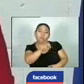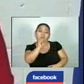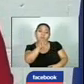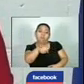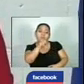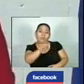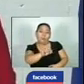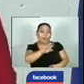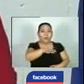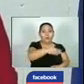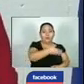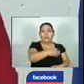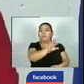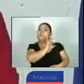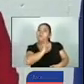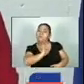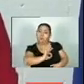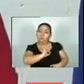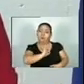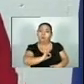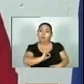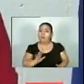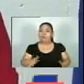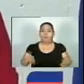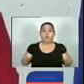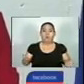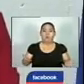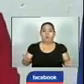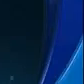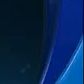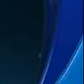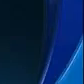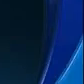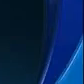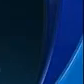dará el mejor uso que fuera necesario.